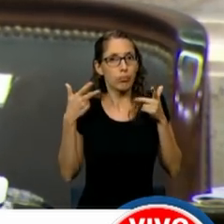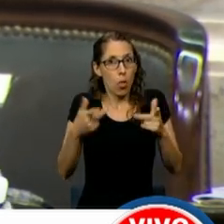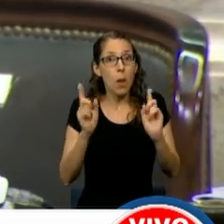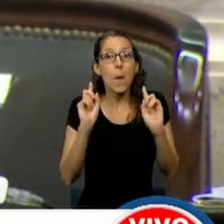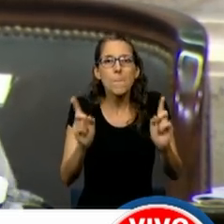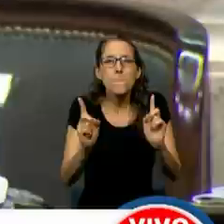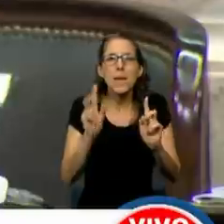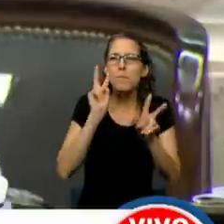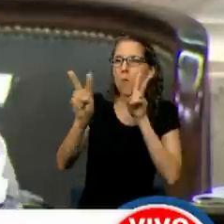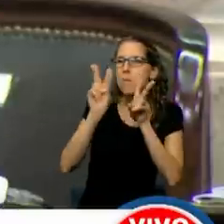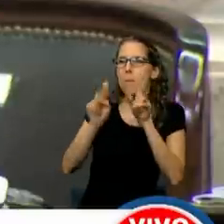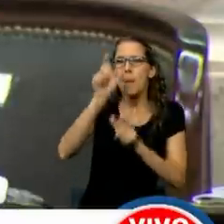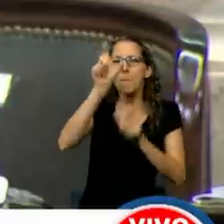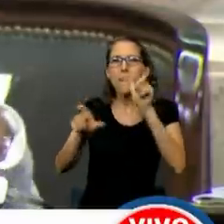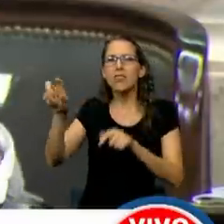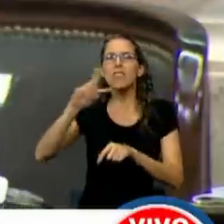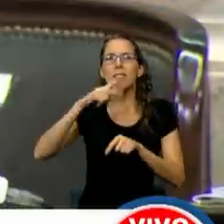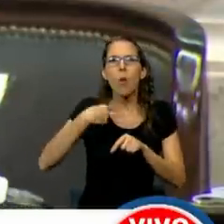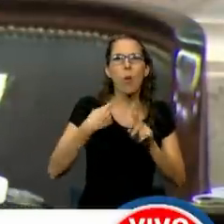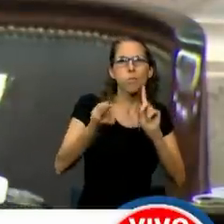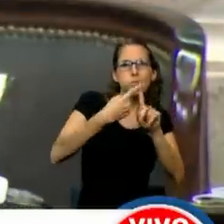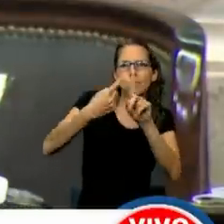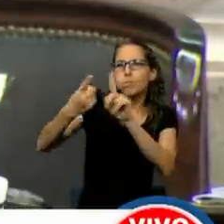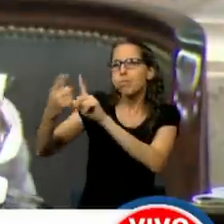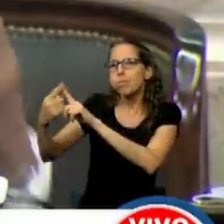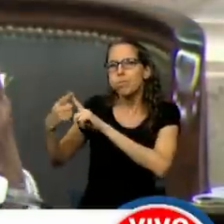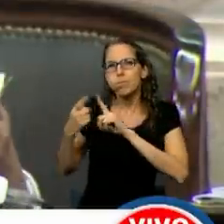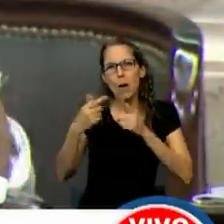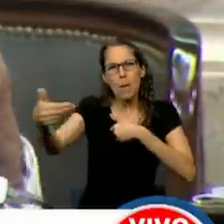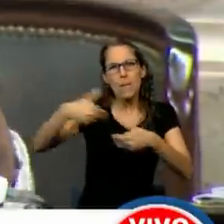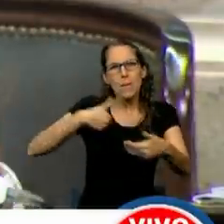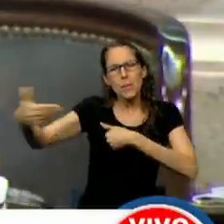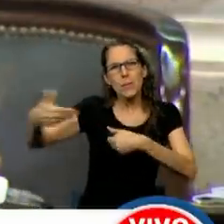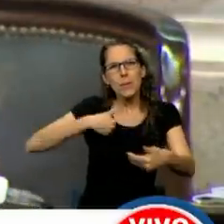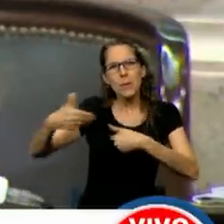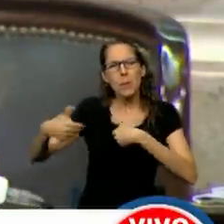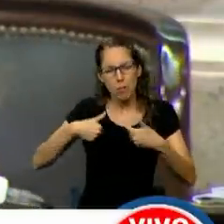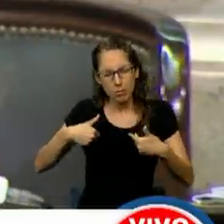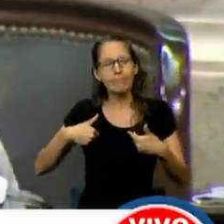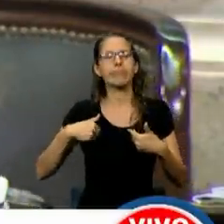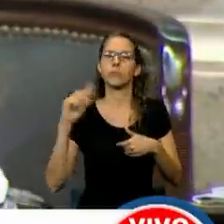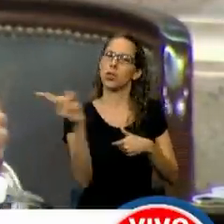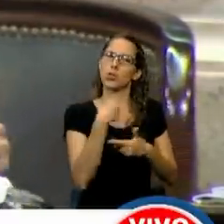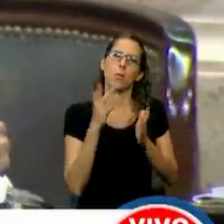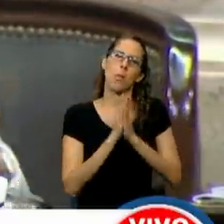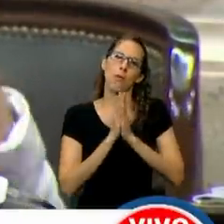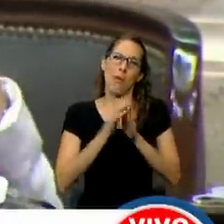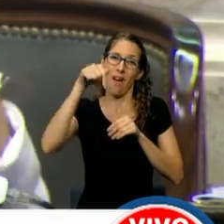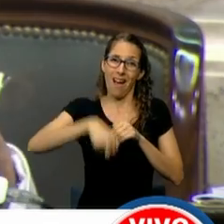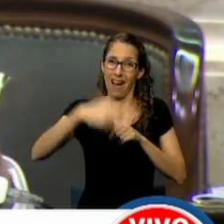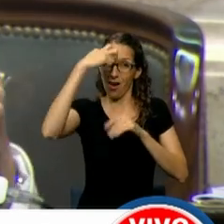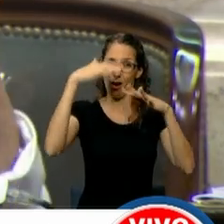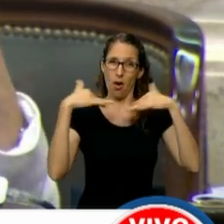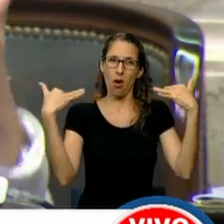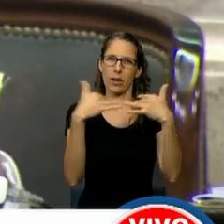cada uno de los sanjuaninos que fuimos a visitar por favor en este congreso que exista y que